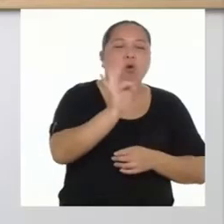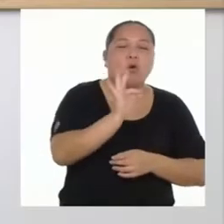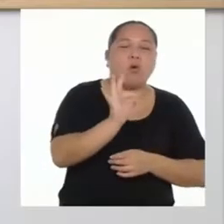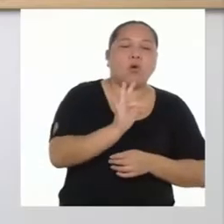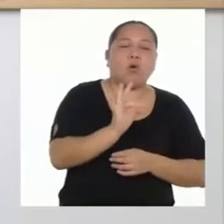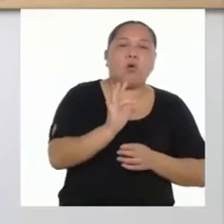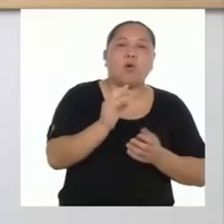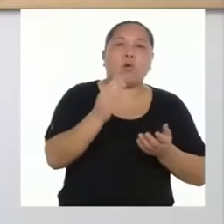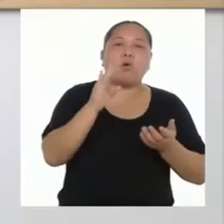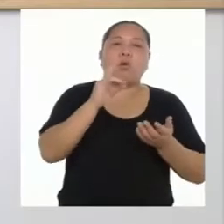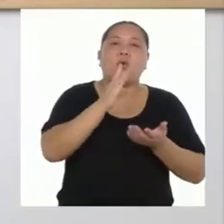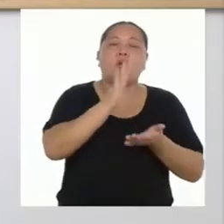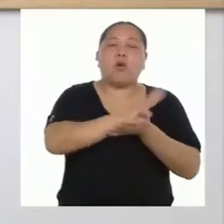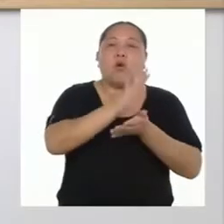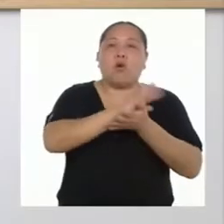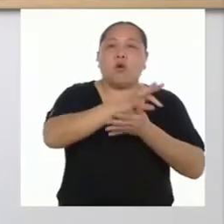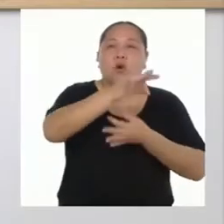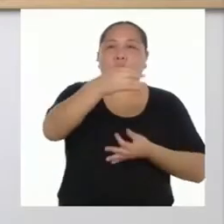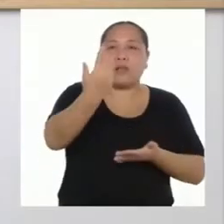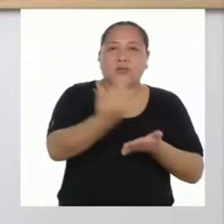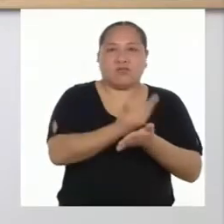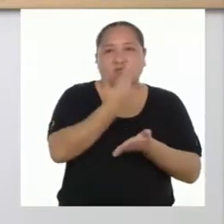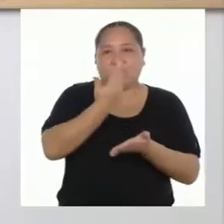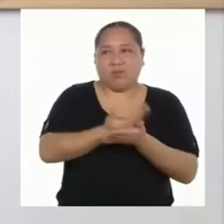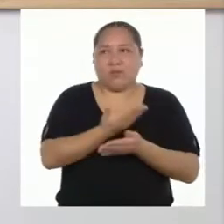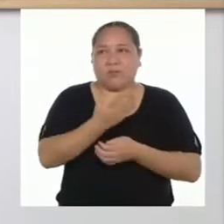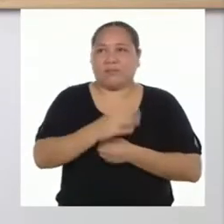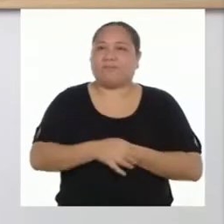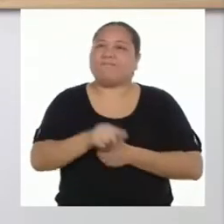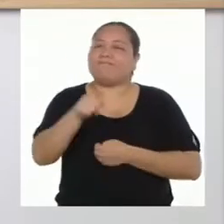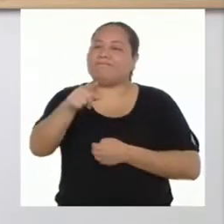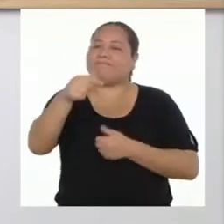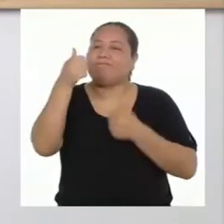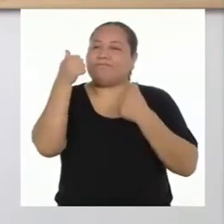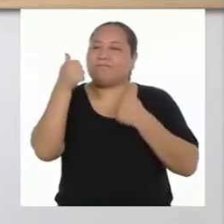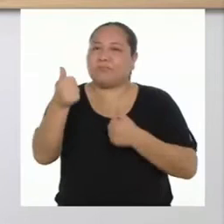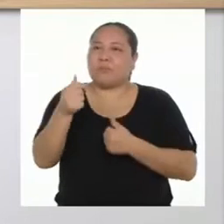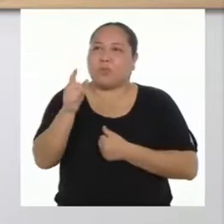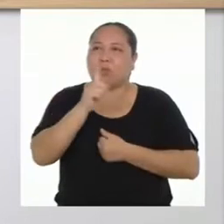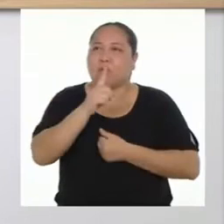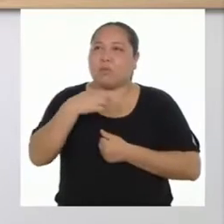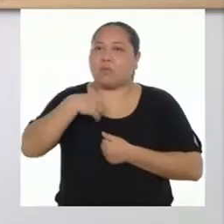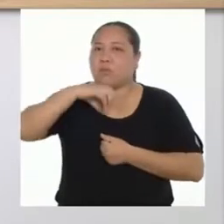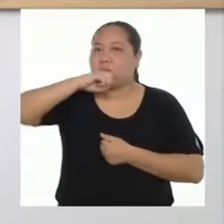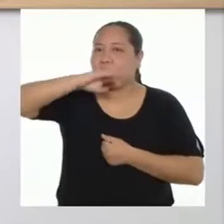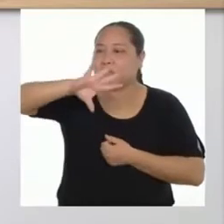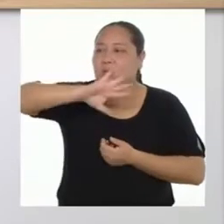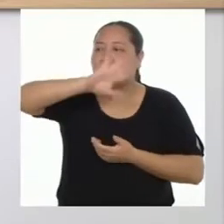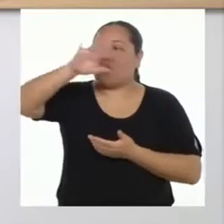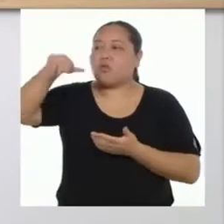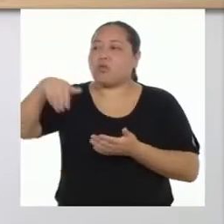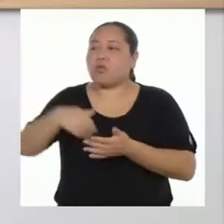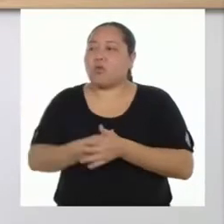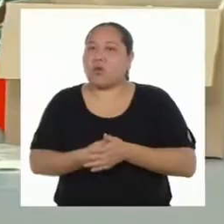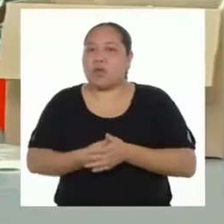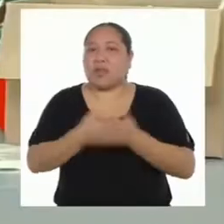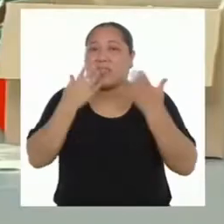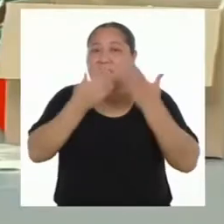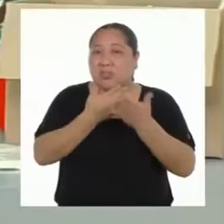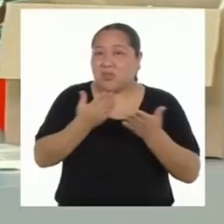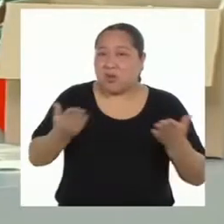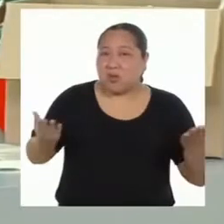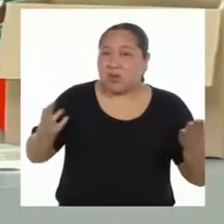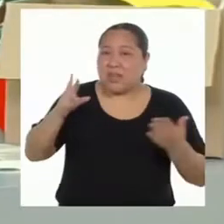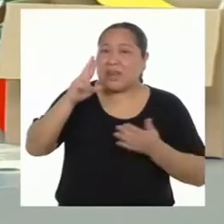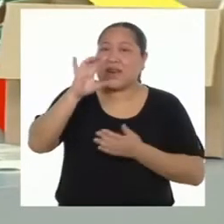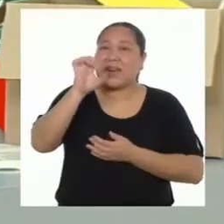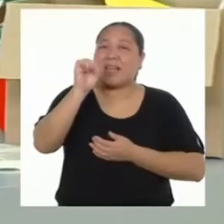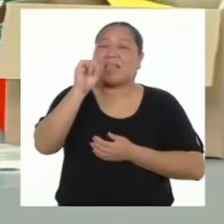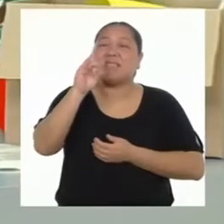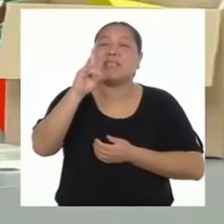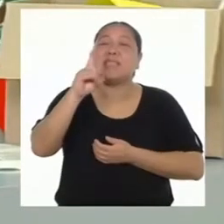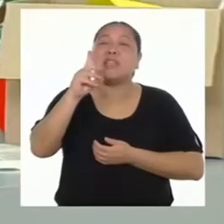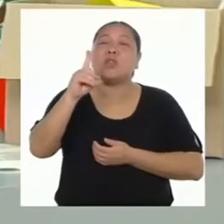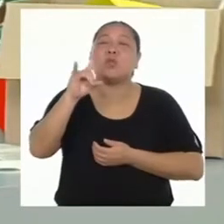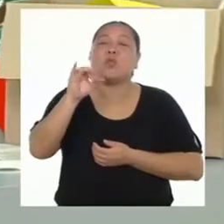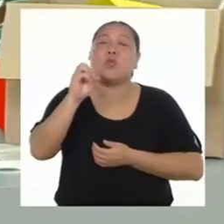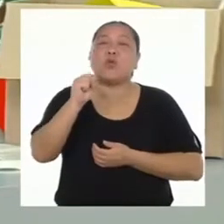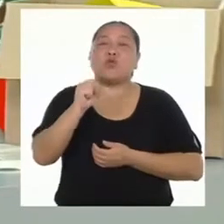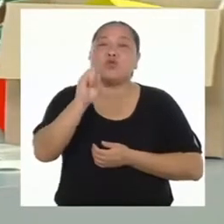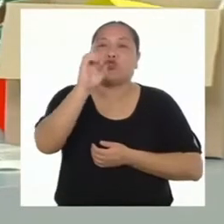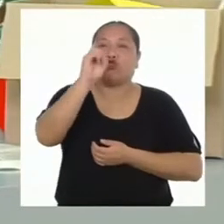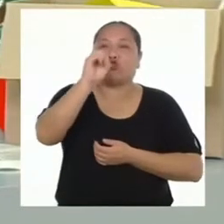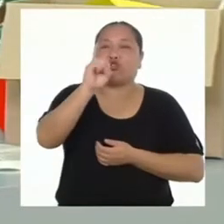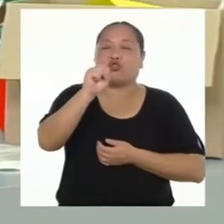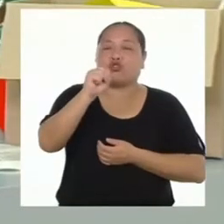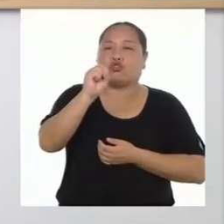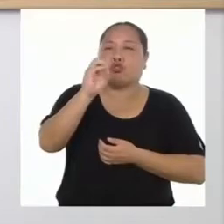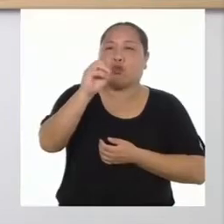nuevas. Es un gran ejemplo. Por eso mismo no podríamos decir que todos los residuos sólidos son basura. ¿Y cómo se clasifican